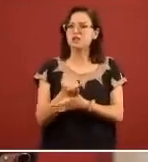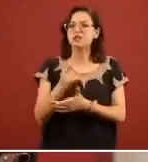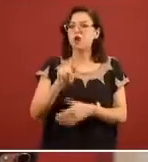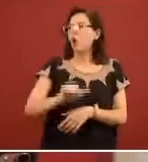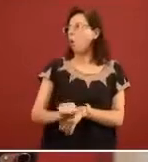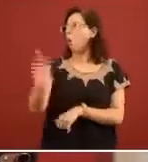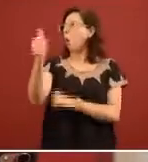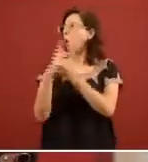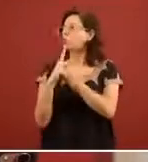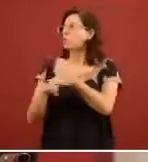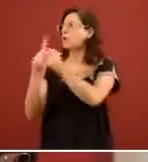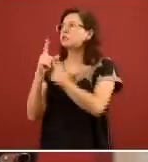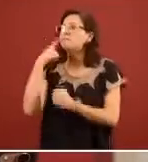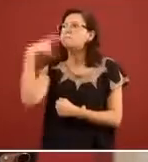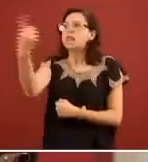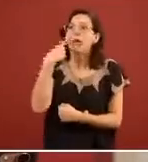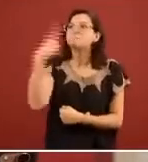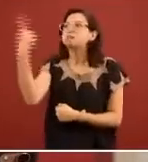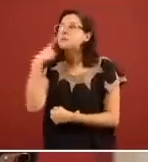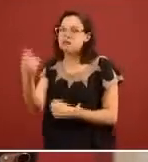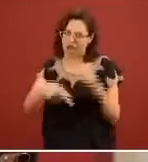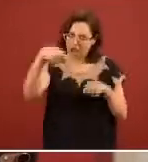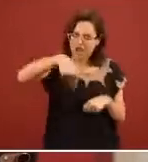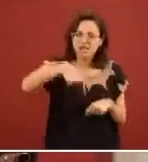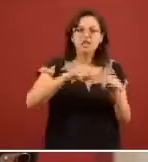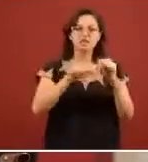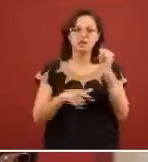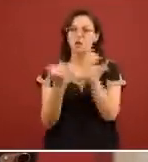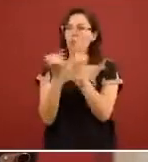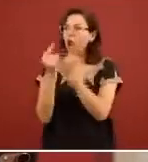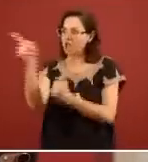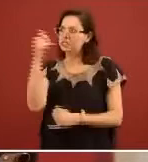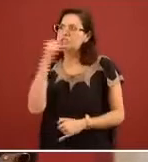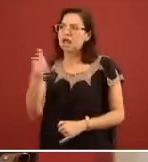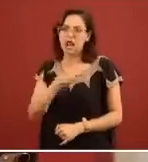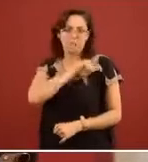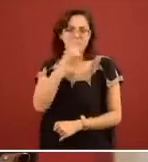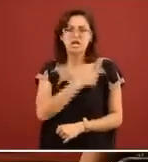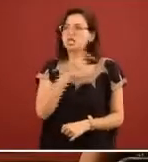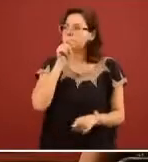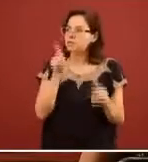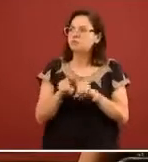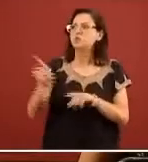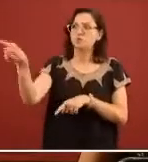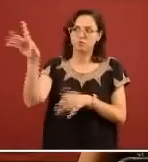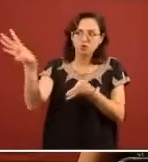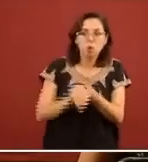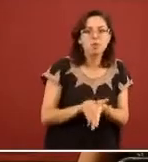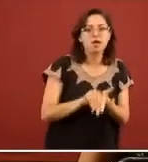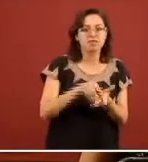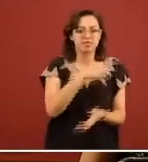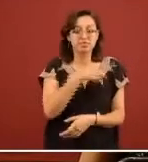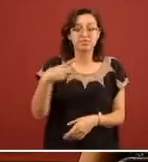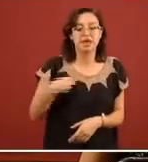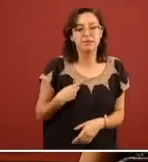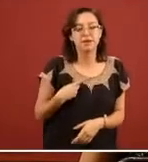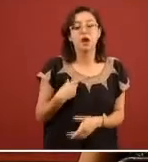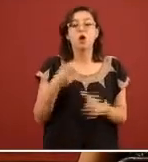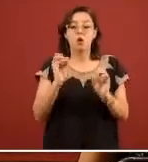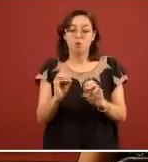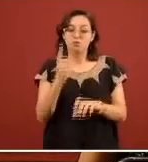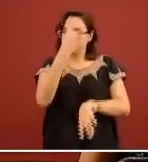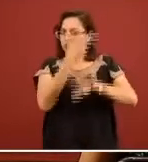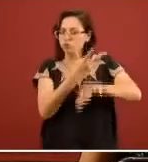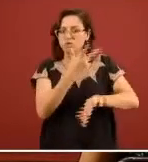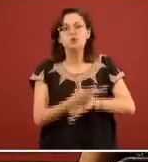en ese momento se estaban tomando en países como Italia, España y otros países europeos, o en un momento dado también